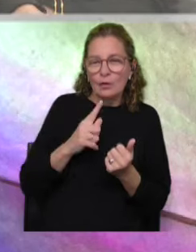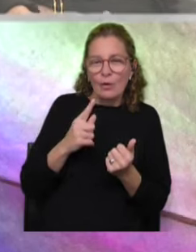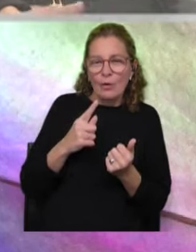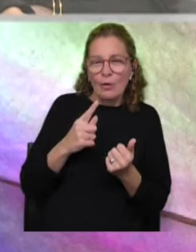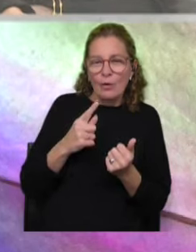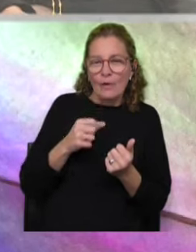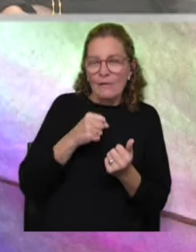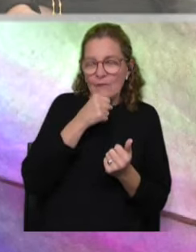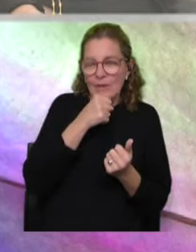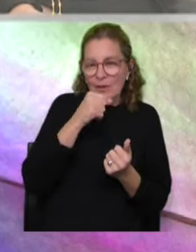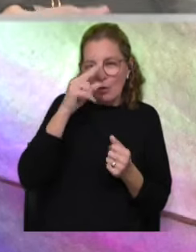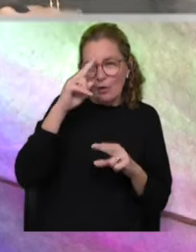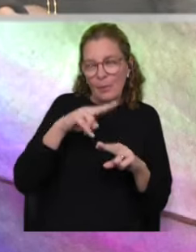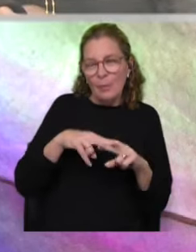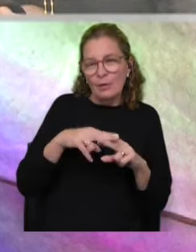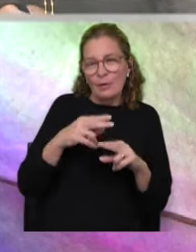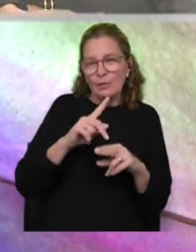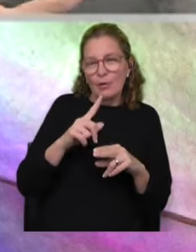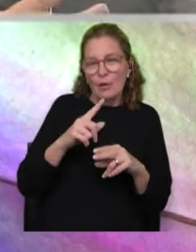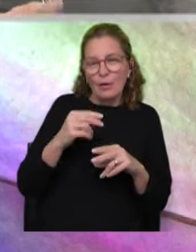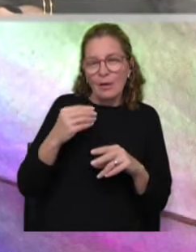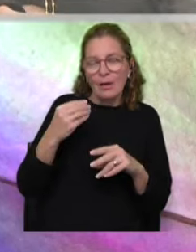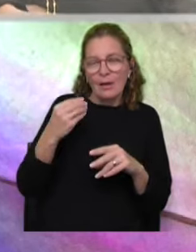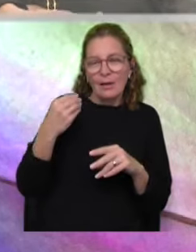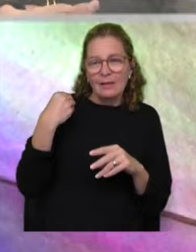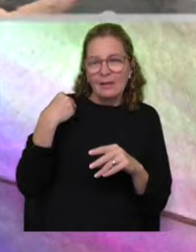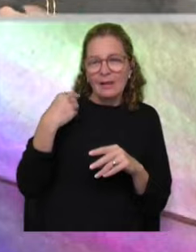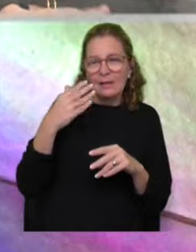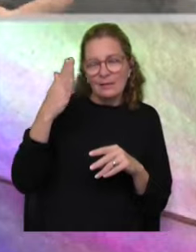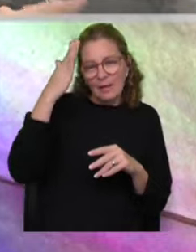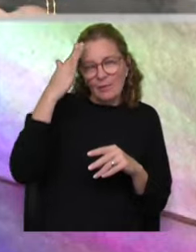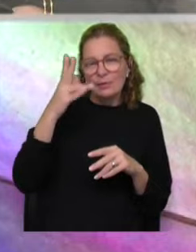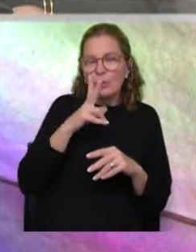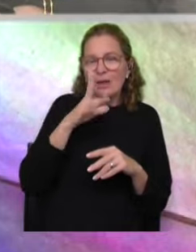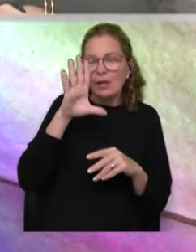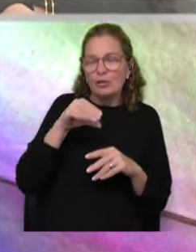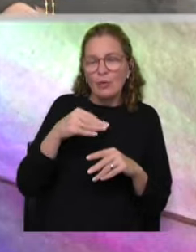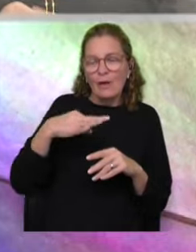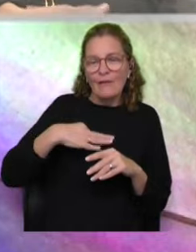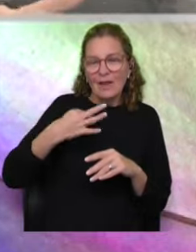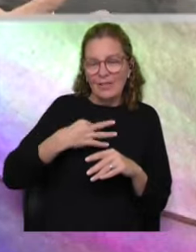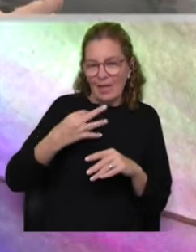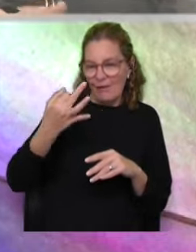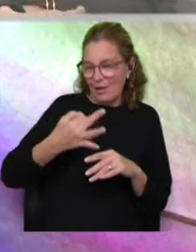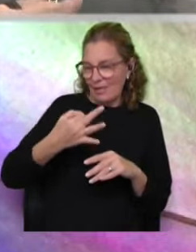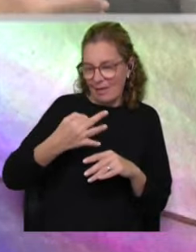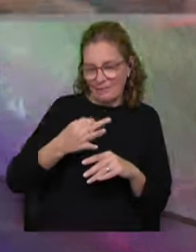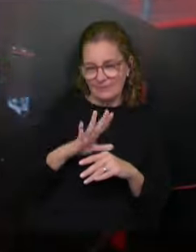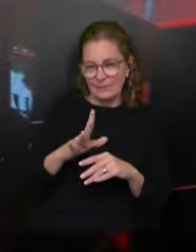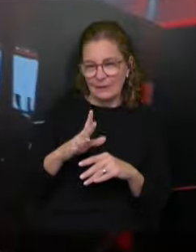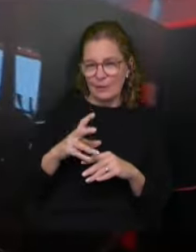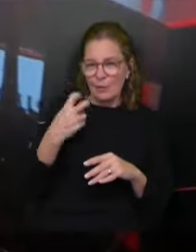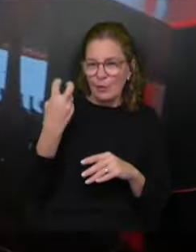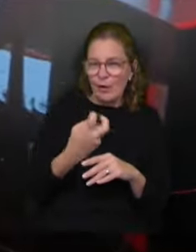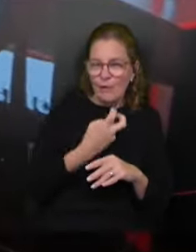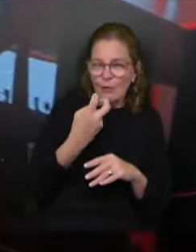y envejeció en la muerte y no descansa hasta que no se entera su hija de toda la verdad. O sea, hay una